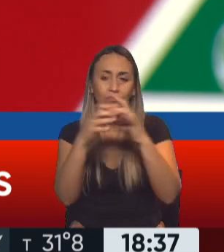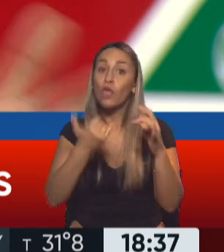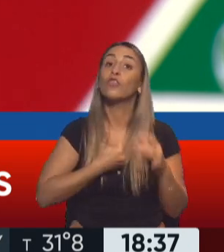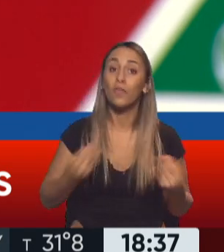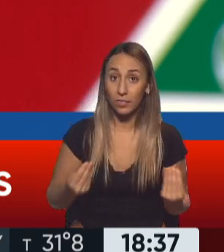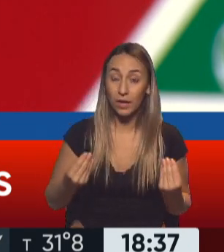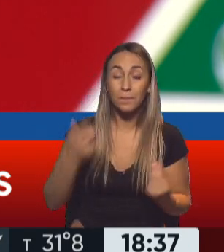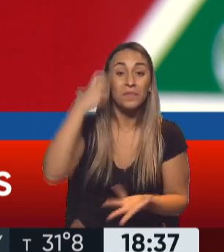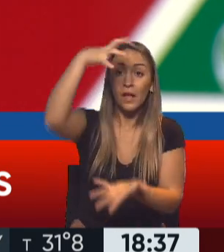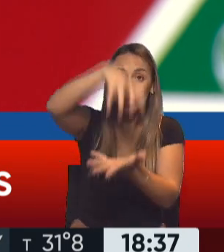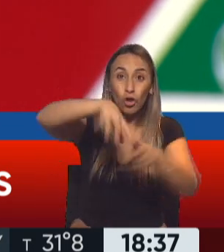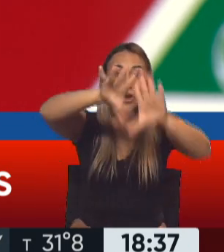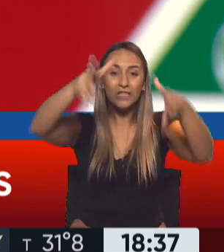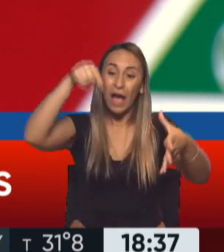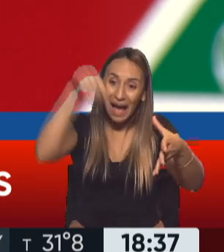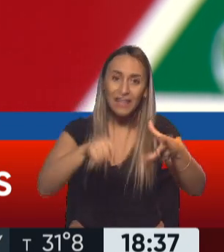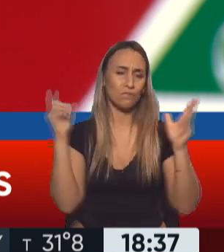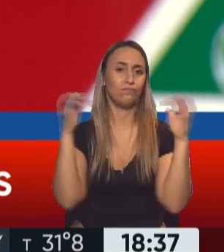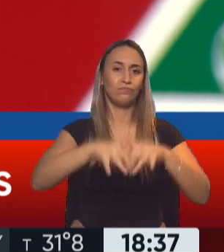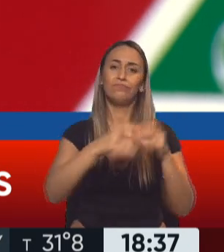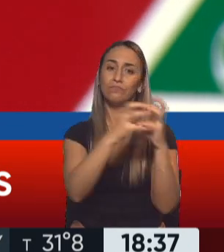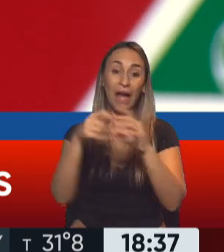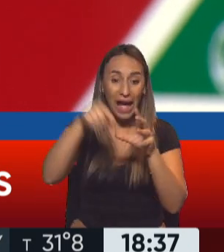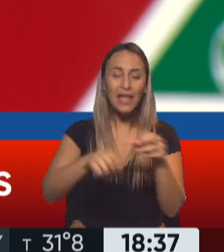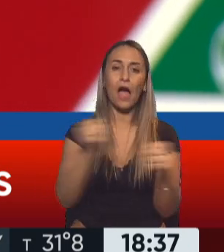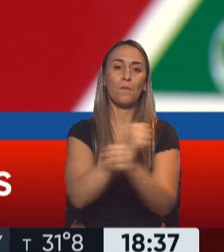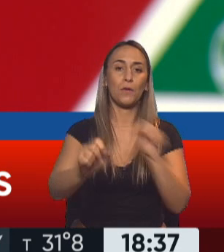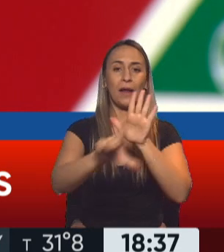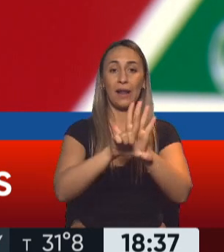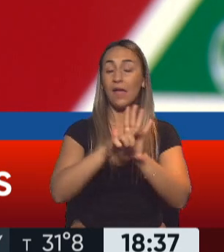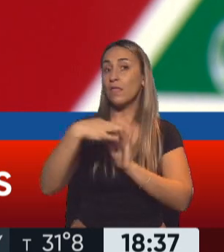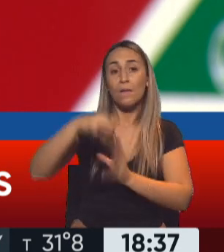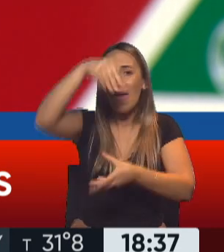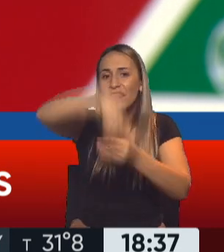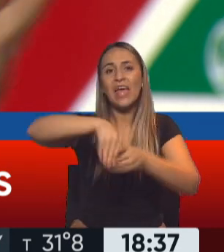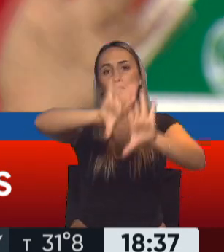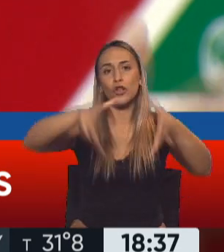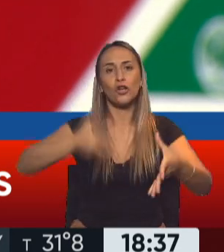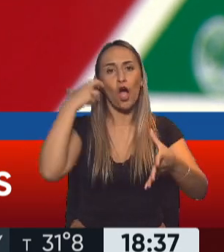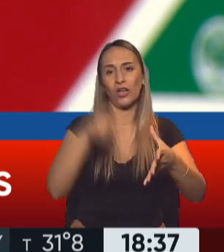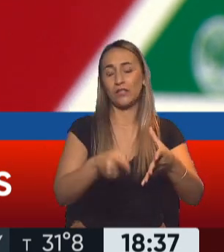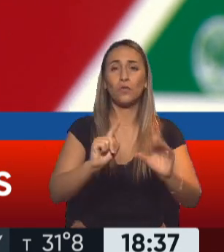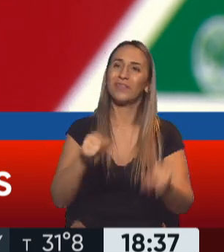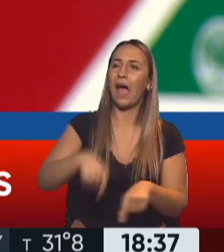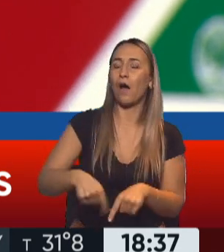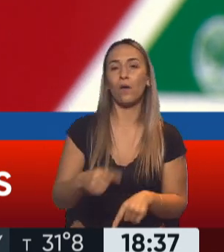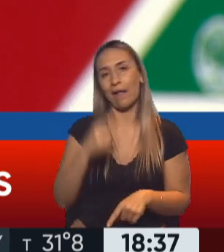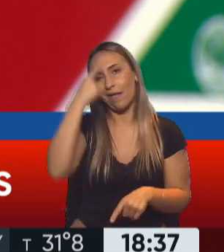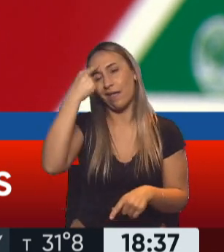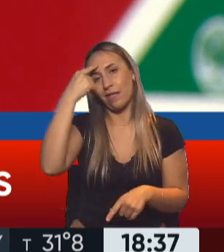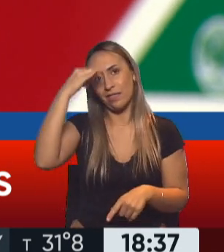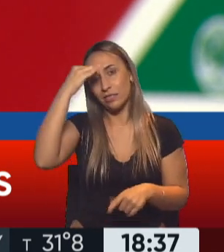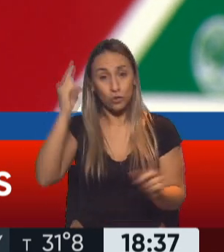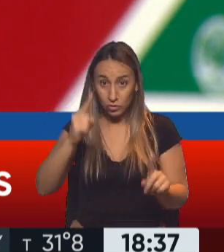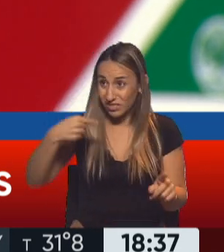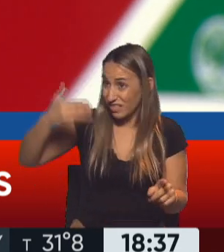terminan aprobando las leyes necesarias para llevar adelante este acuerdo. Tiene que ser en el Congreso Nacional, y esto no es de ahora, lo dijimos siempre. Y siempre vamos